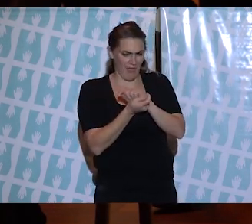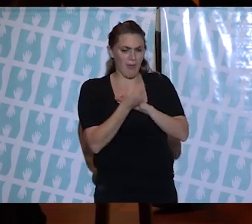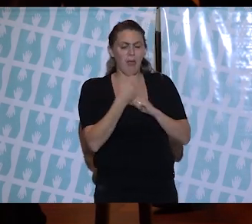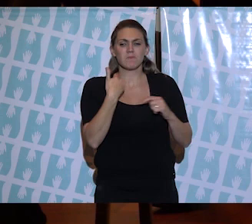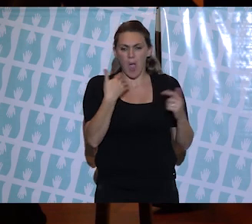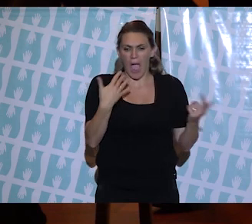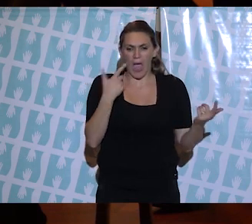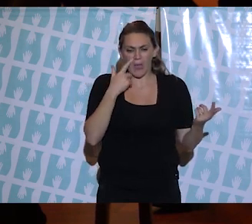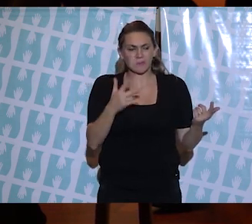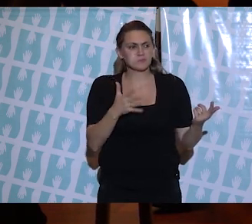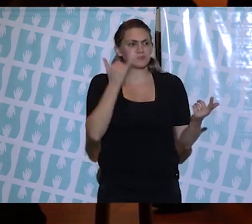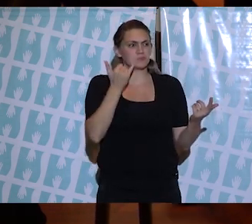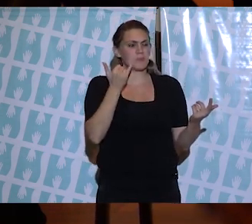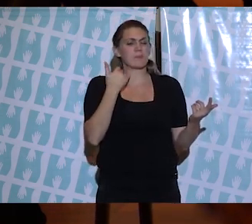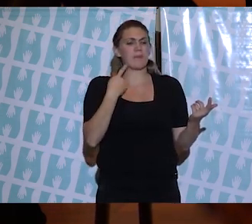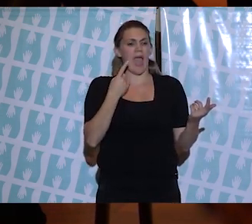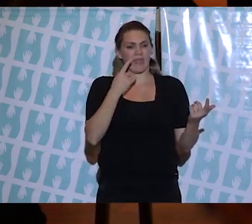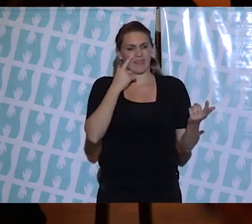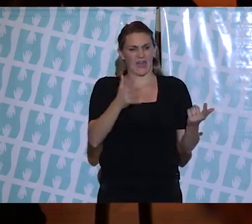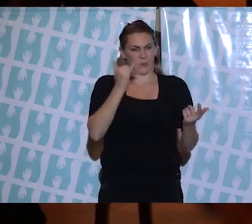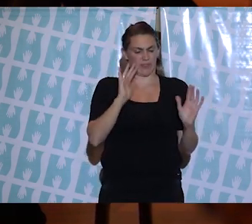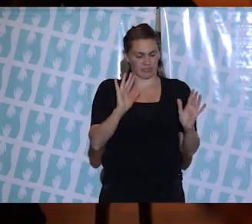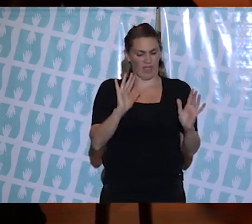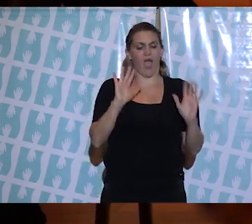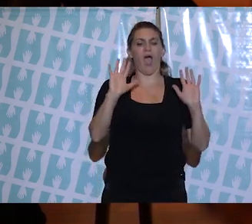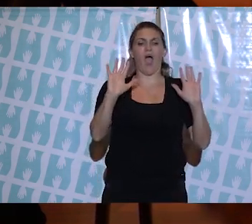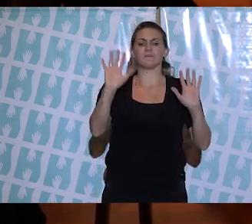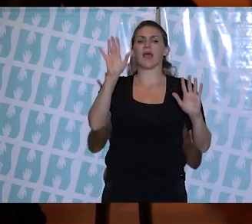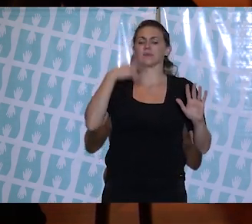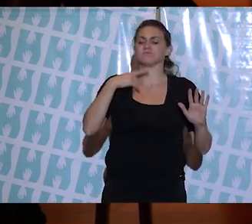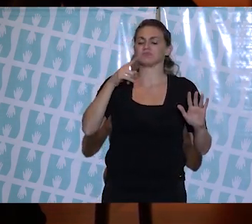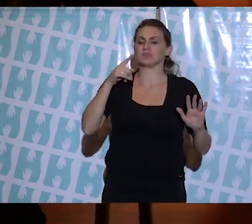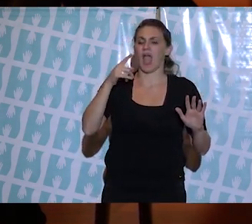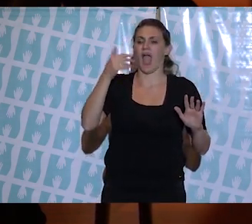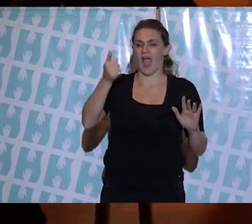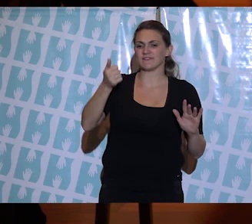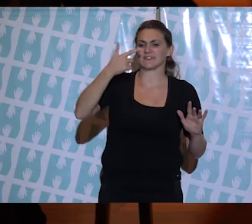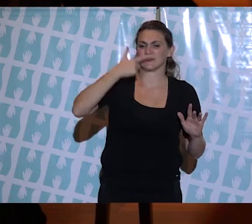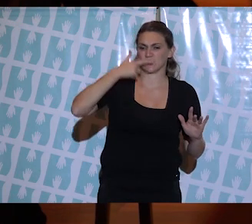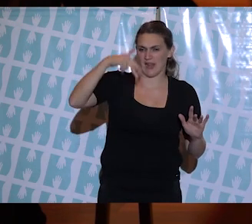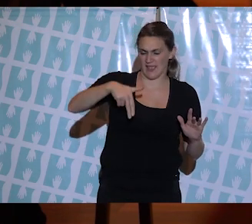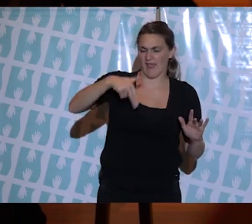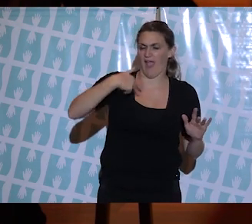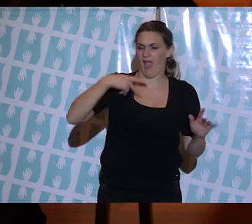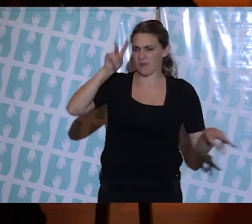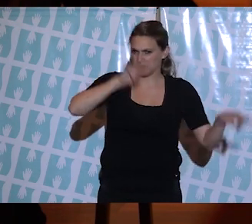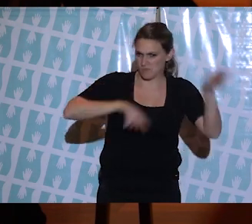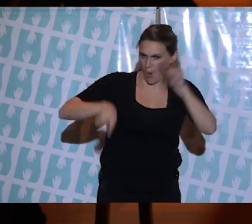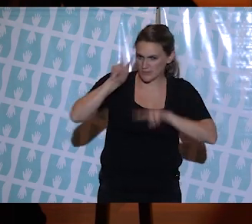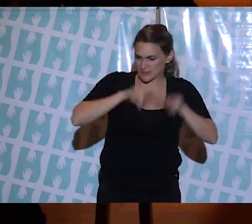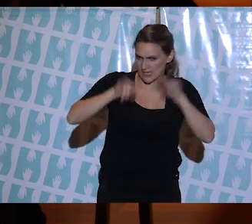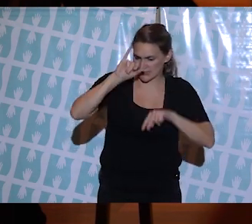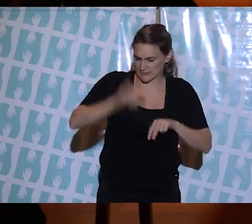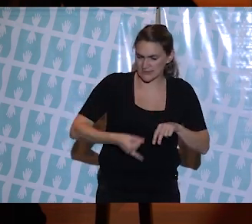biomarcador? Bueno, pero lo que ocurre es que se está buscando la alfa-sinucleína como biomarcador. Y hay